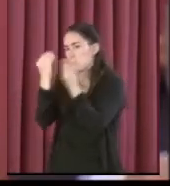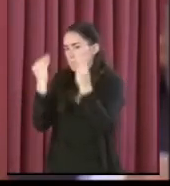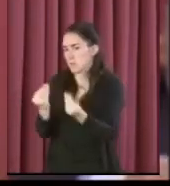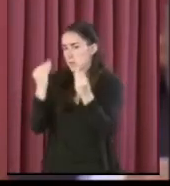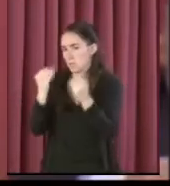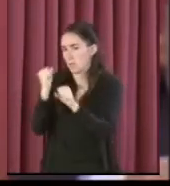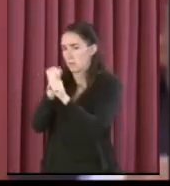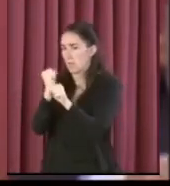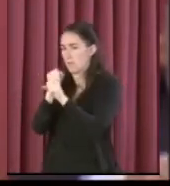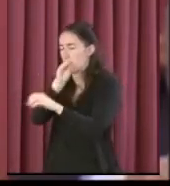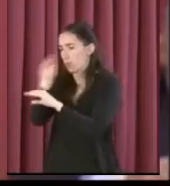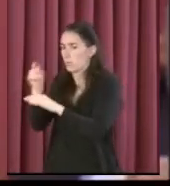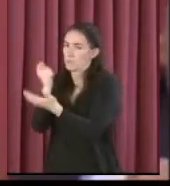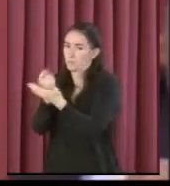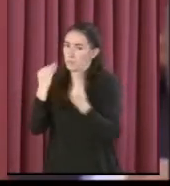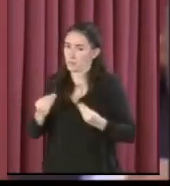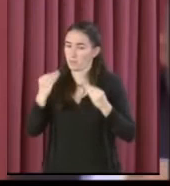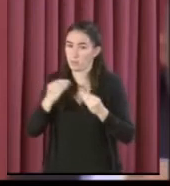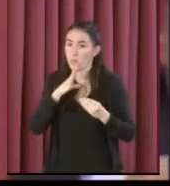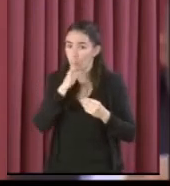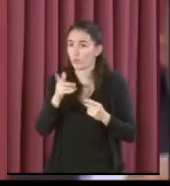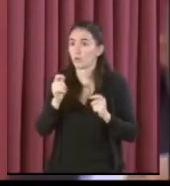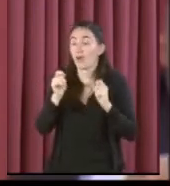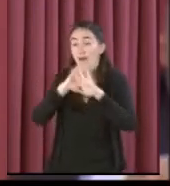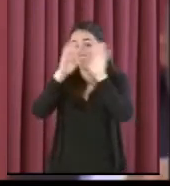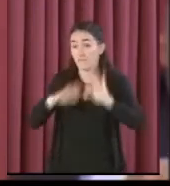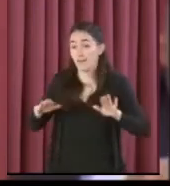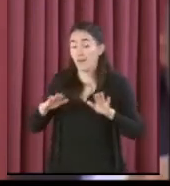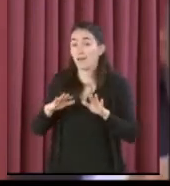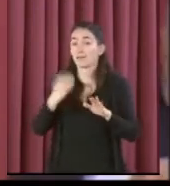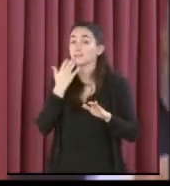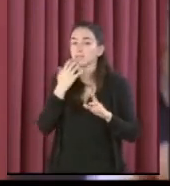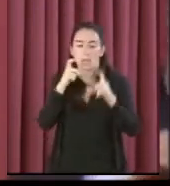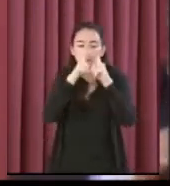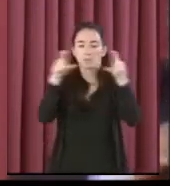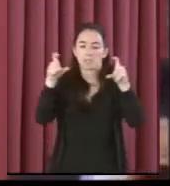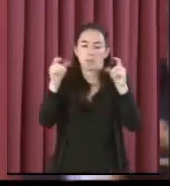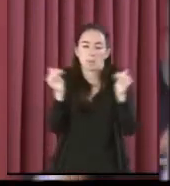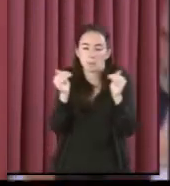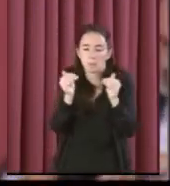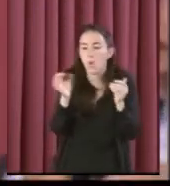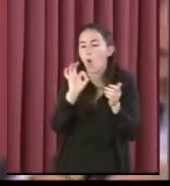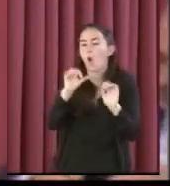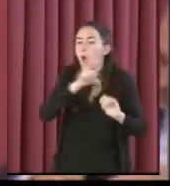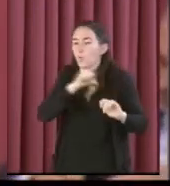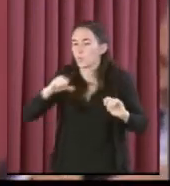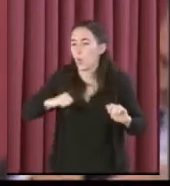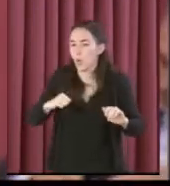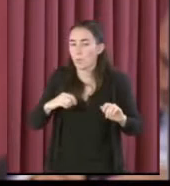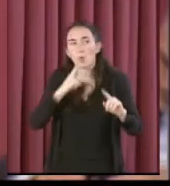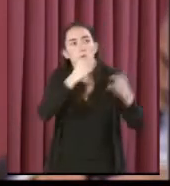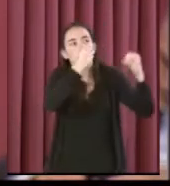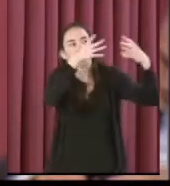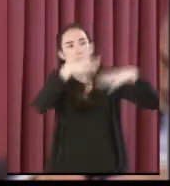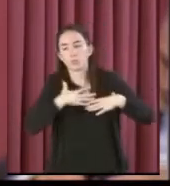siguiente factura. Garantizaremos así que las obras que ha realizado una pequeña empresa o un autónomo como